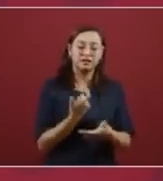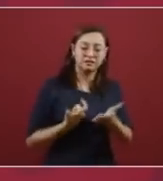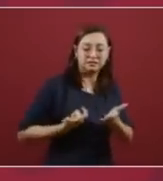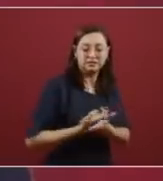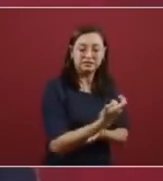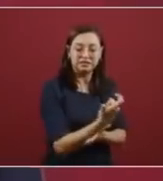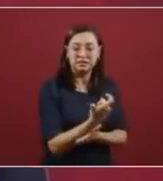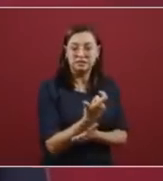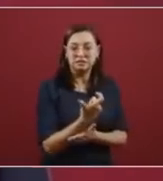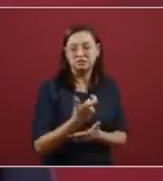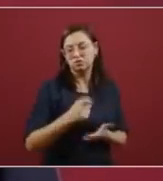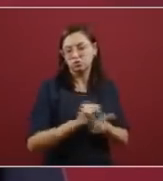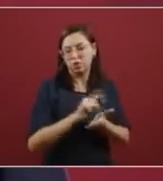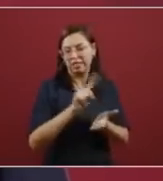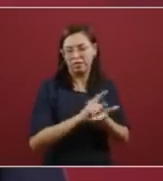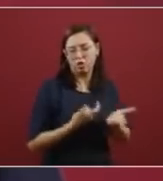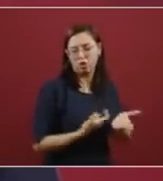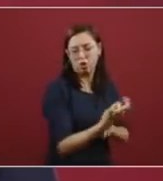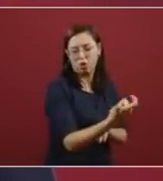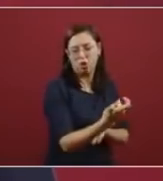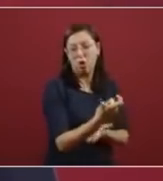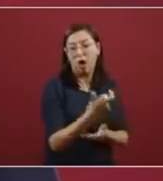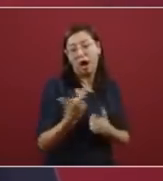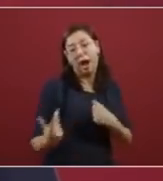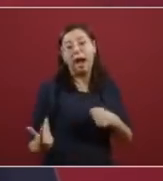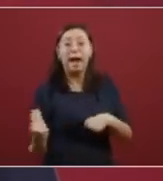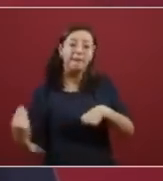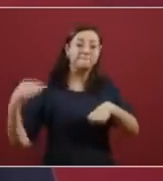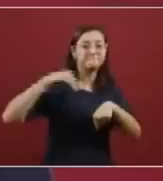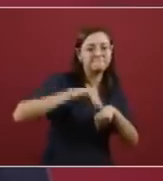habían compensaciones,